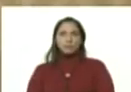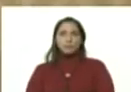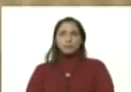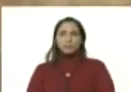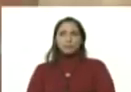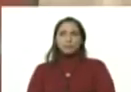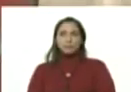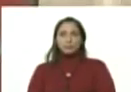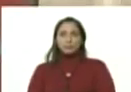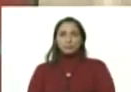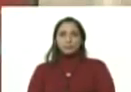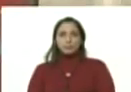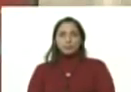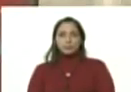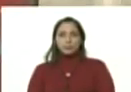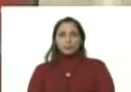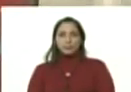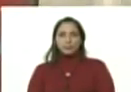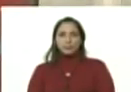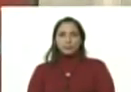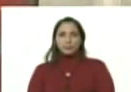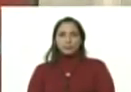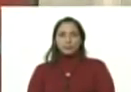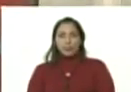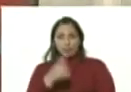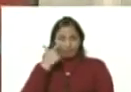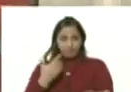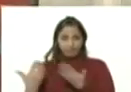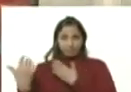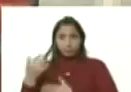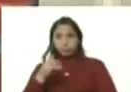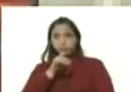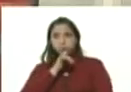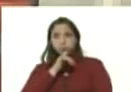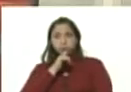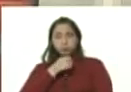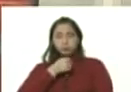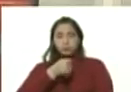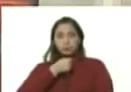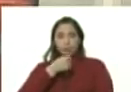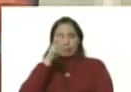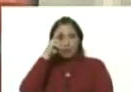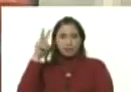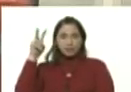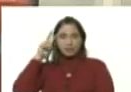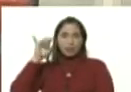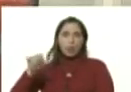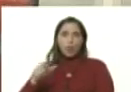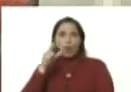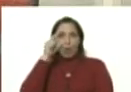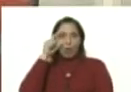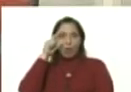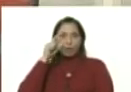Buenas tardes. Bien, allí tenían la rueda de prensa que ofrecía el canciller de la República